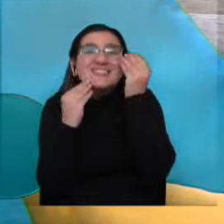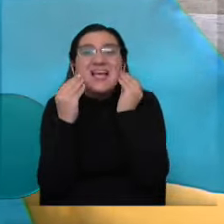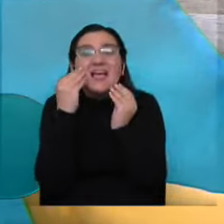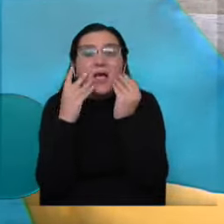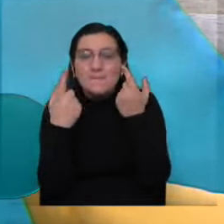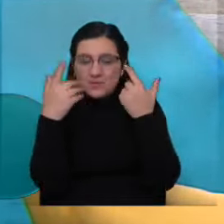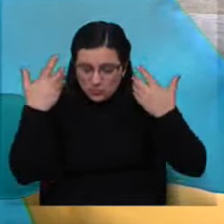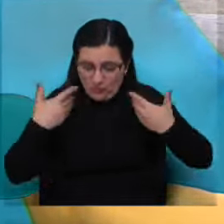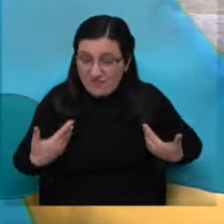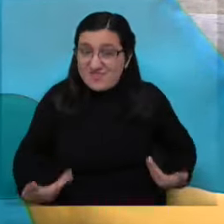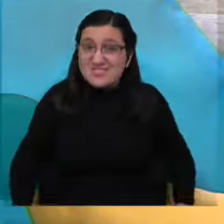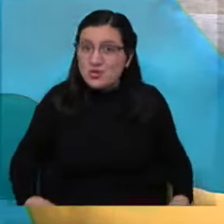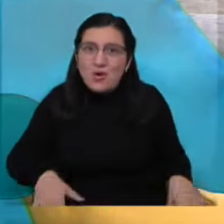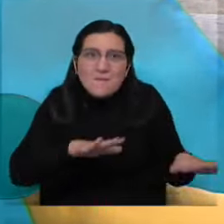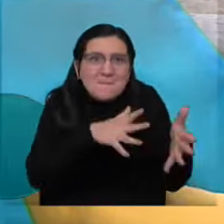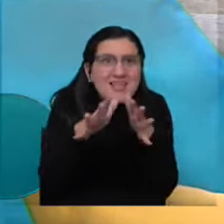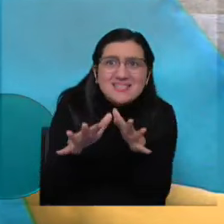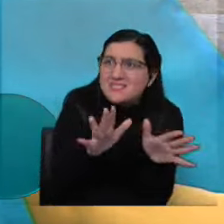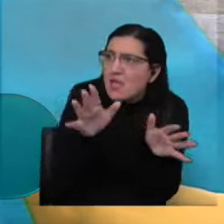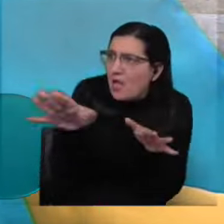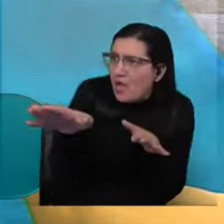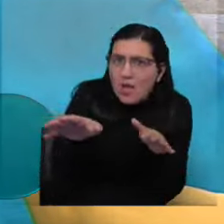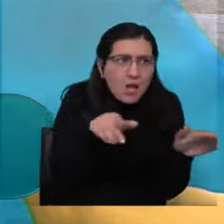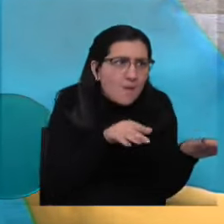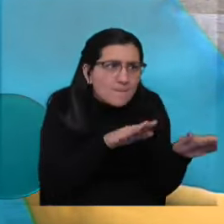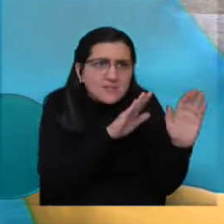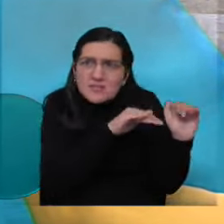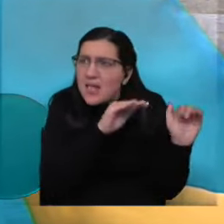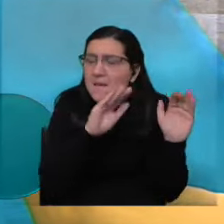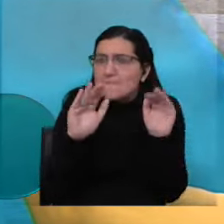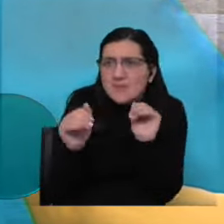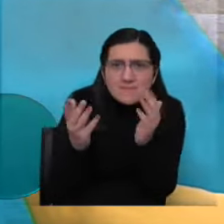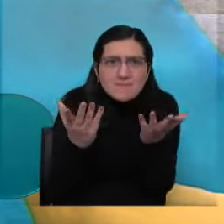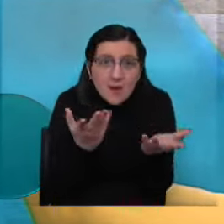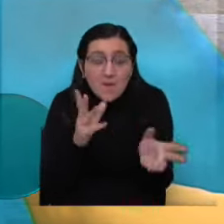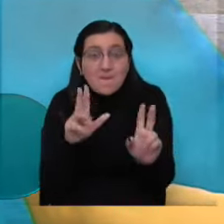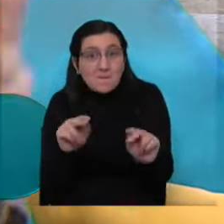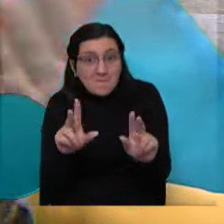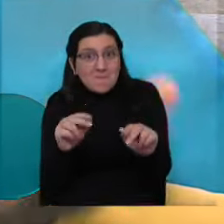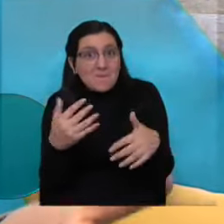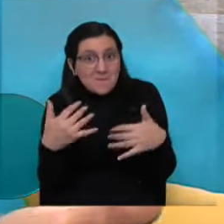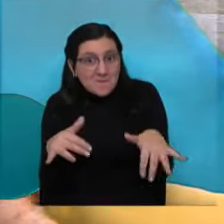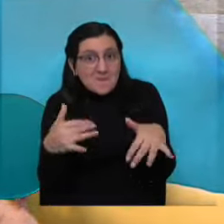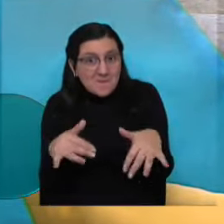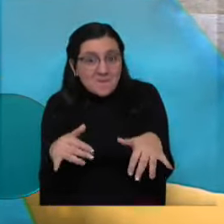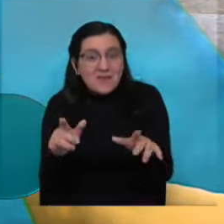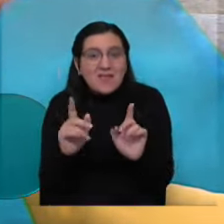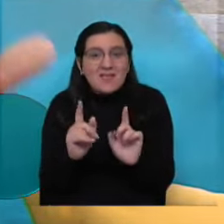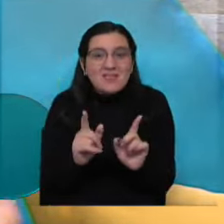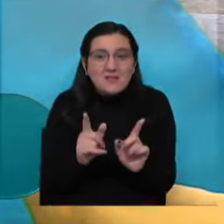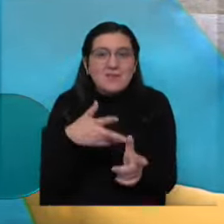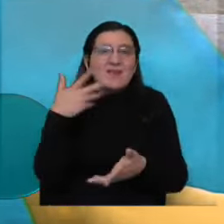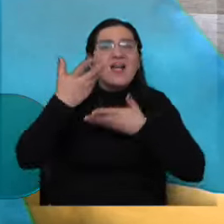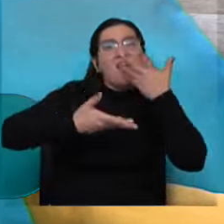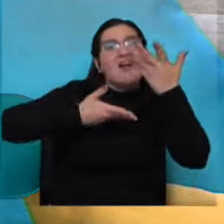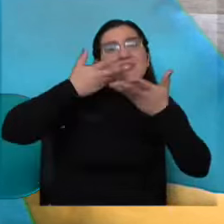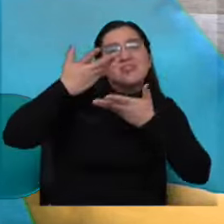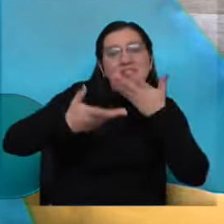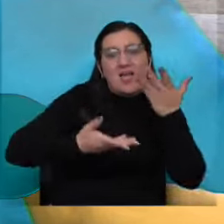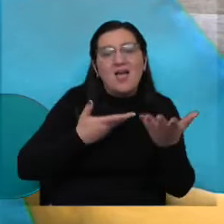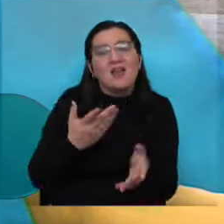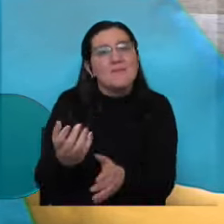aspecto físico ustedes ven un Clon de tita merelo allí este y que va a interpretar por supuesto las canciones más